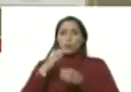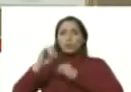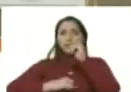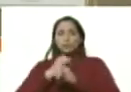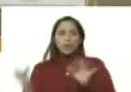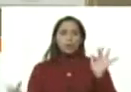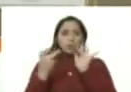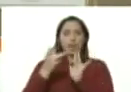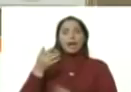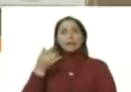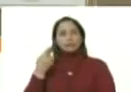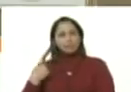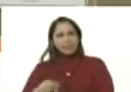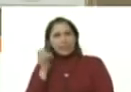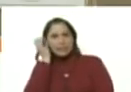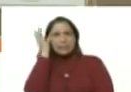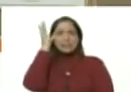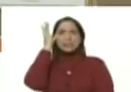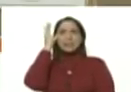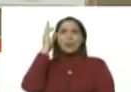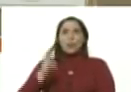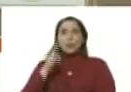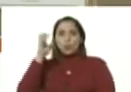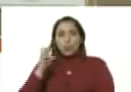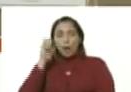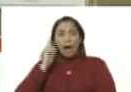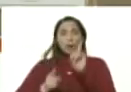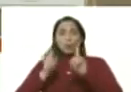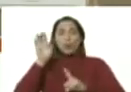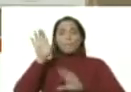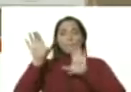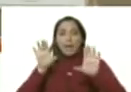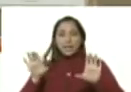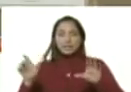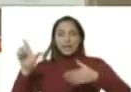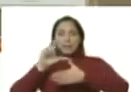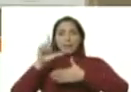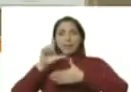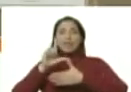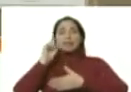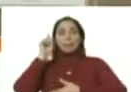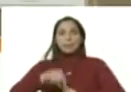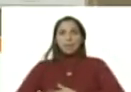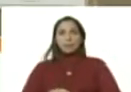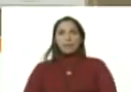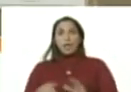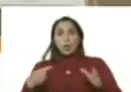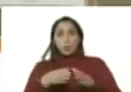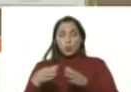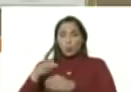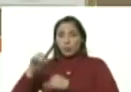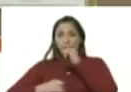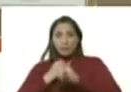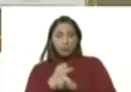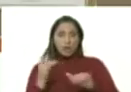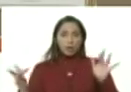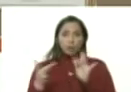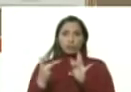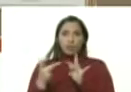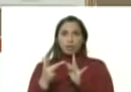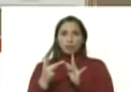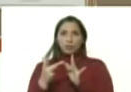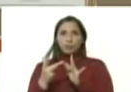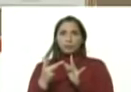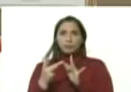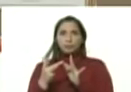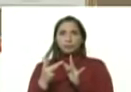fue una iniciativa de la Unión Europea y algunos países de América Latina, y cómo también el Grupo Internacional de Contacto